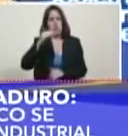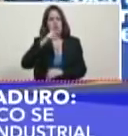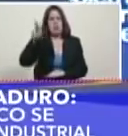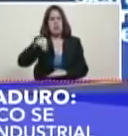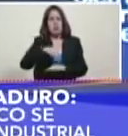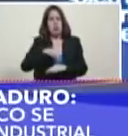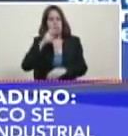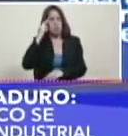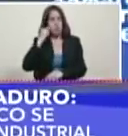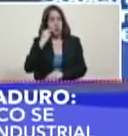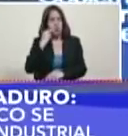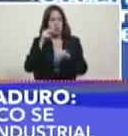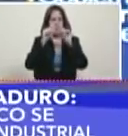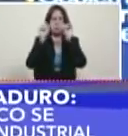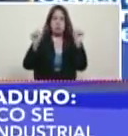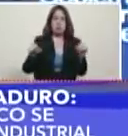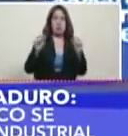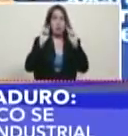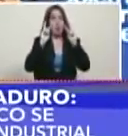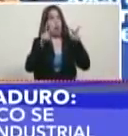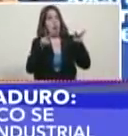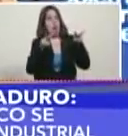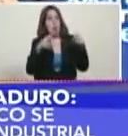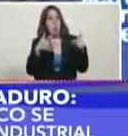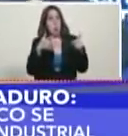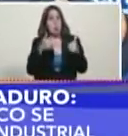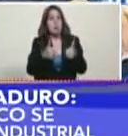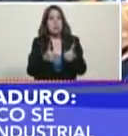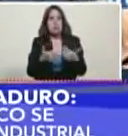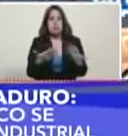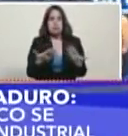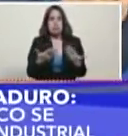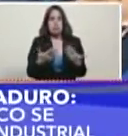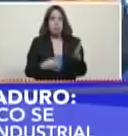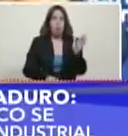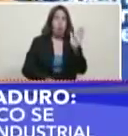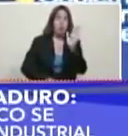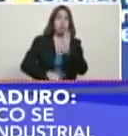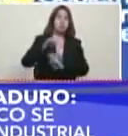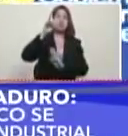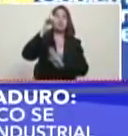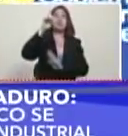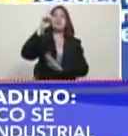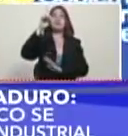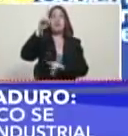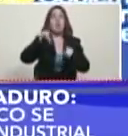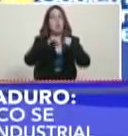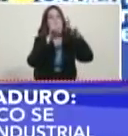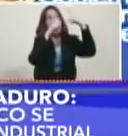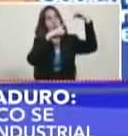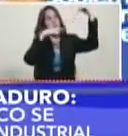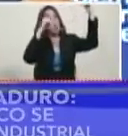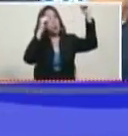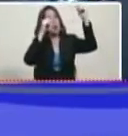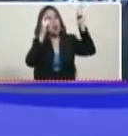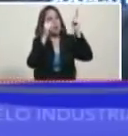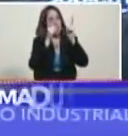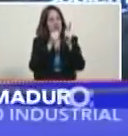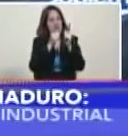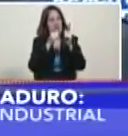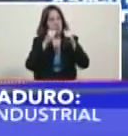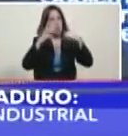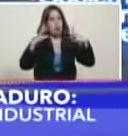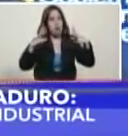esos sistemas, porque uno queda impresionado cuando los ve. Son como cohetes de los que van para la luna. Pequeños, medianos